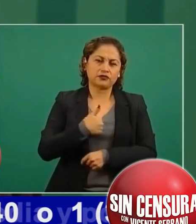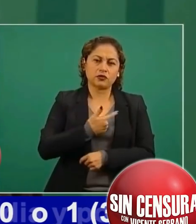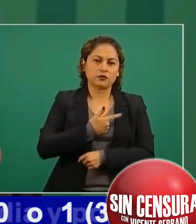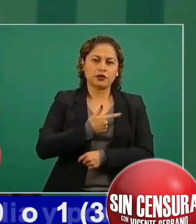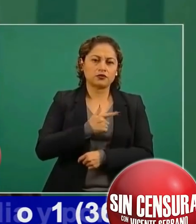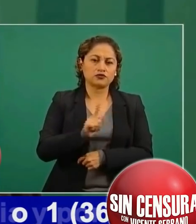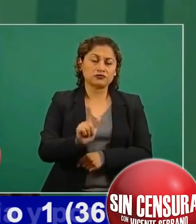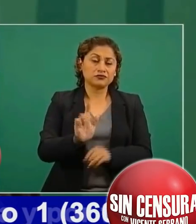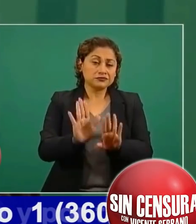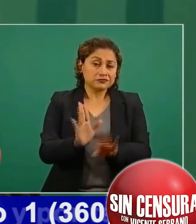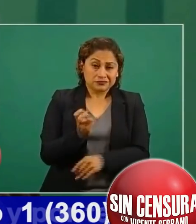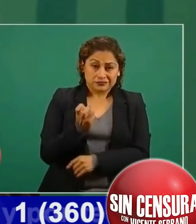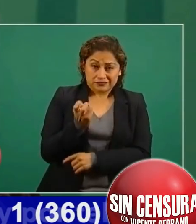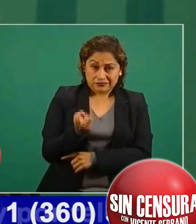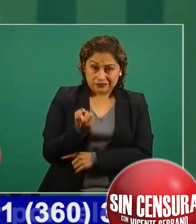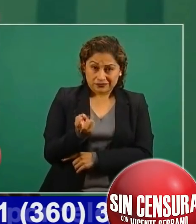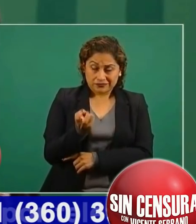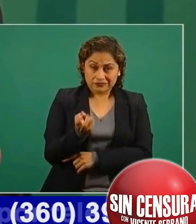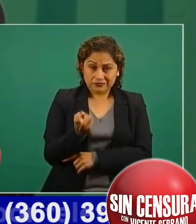considero que eso